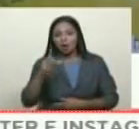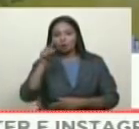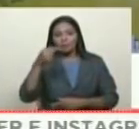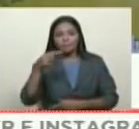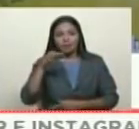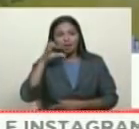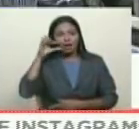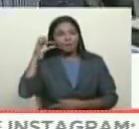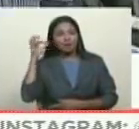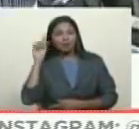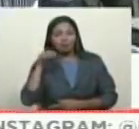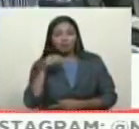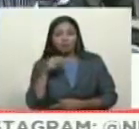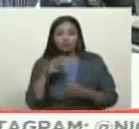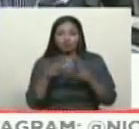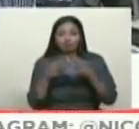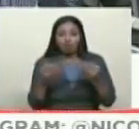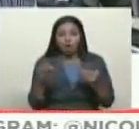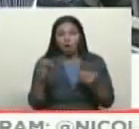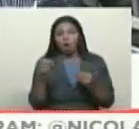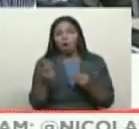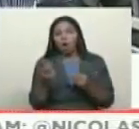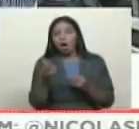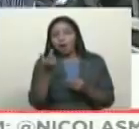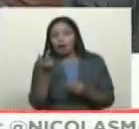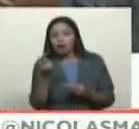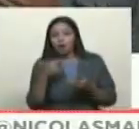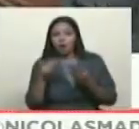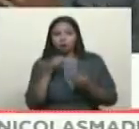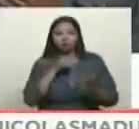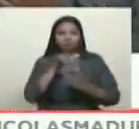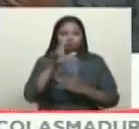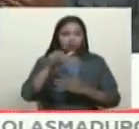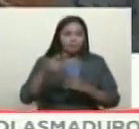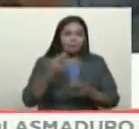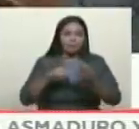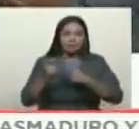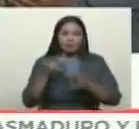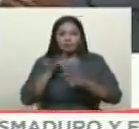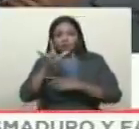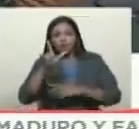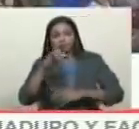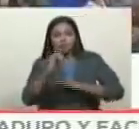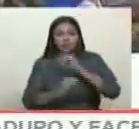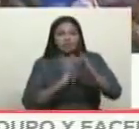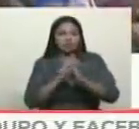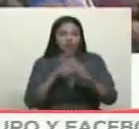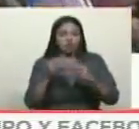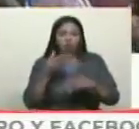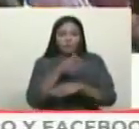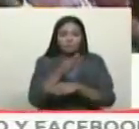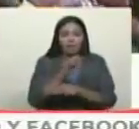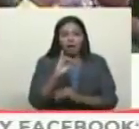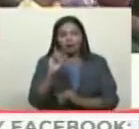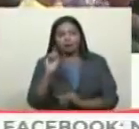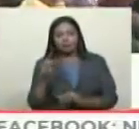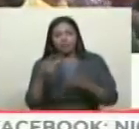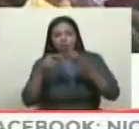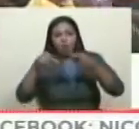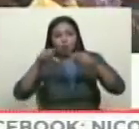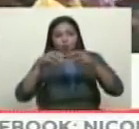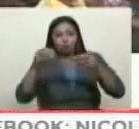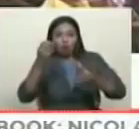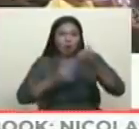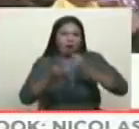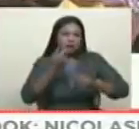y exportemos toda la carne de res, toda la carne de pollo, todo el pescado que necesita el pueblo, la leche, los huevos, todo